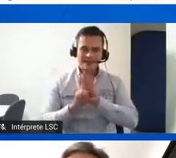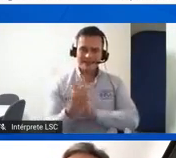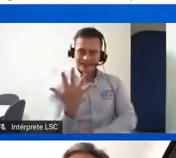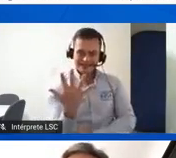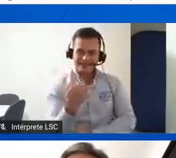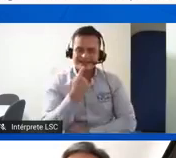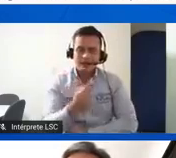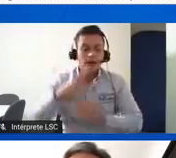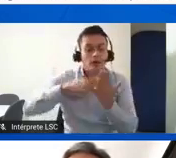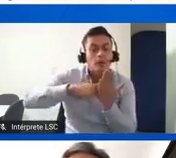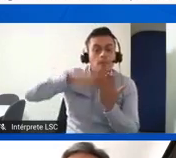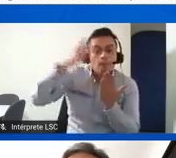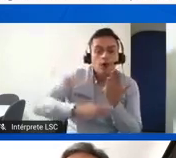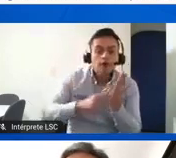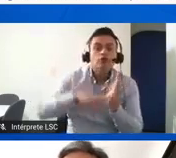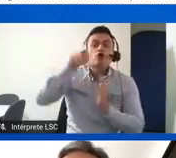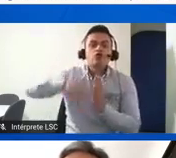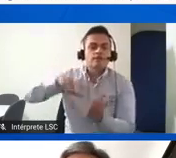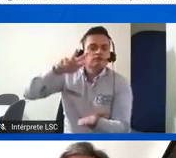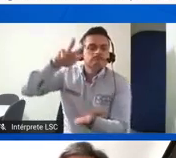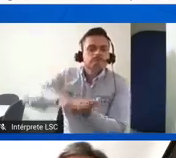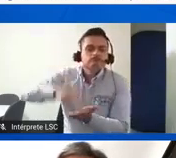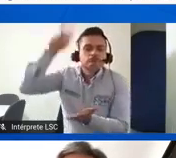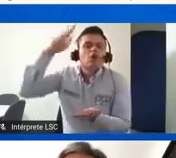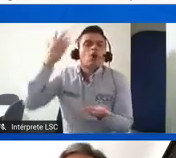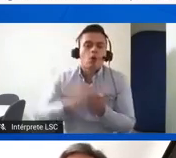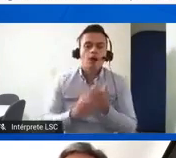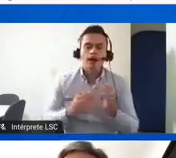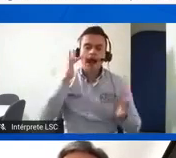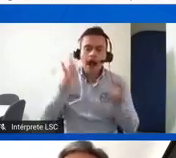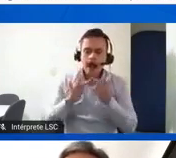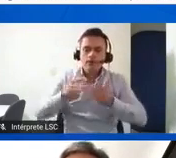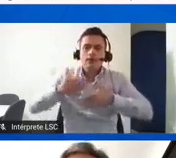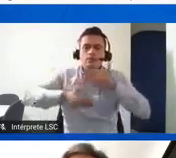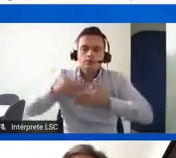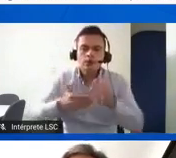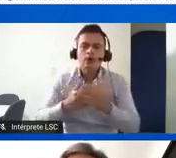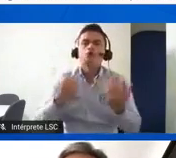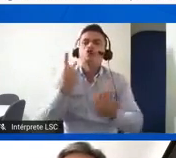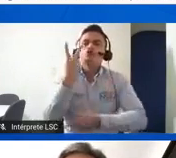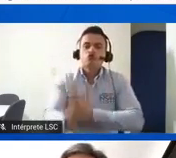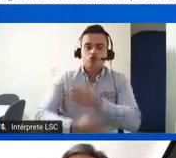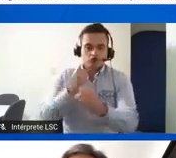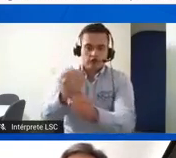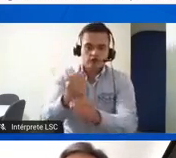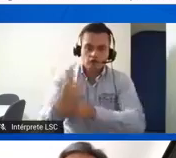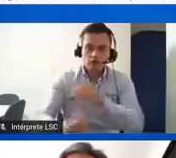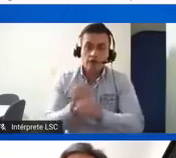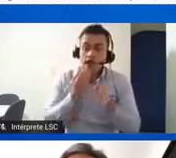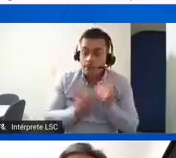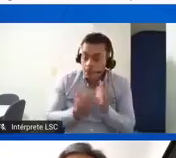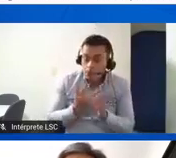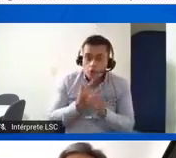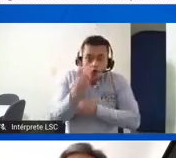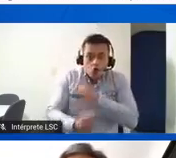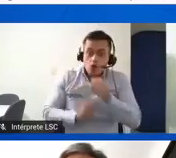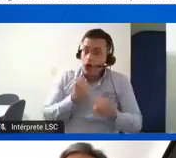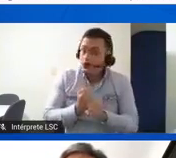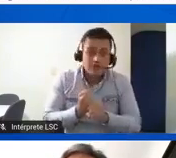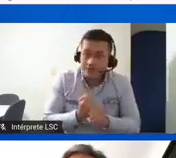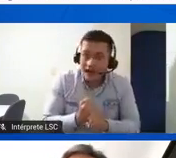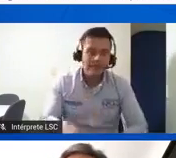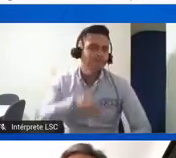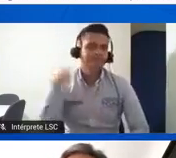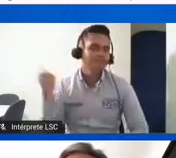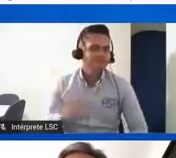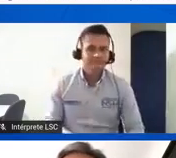un proyecto debe ser aprobado en 2 legislaturas, o sea, en 2 años. Si el proyecto no se aprobaba la semana